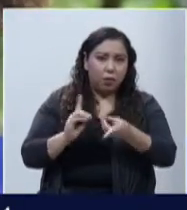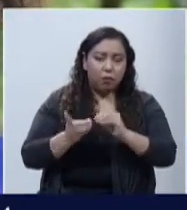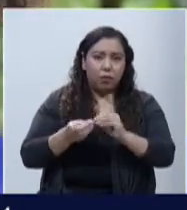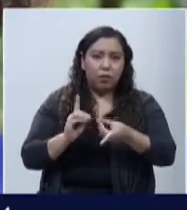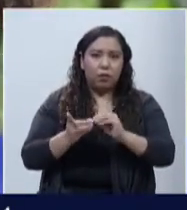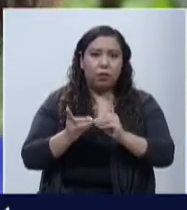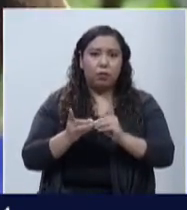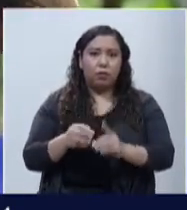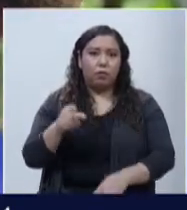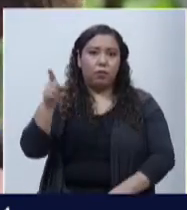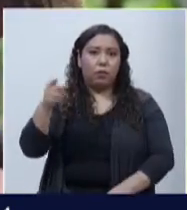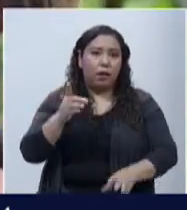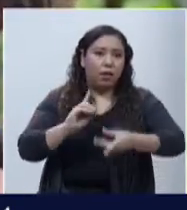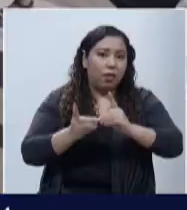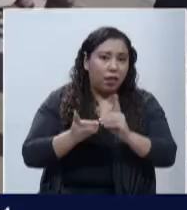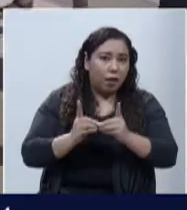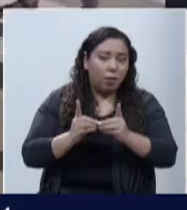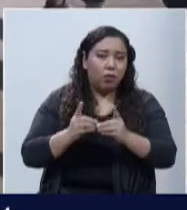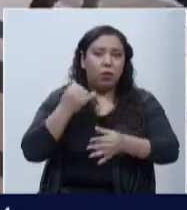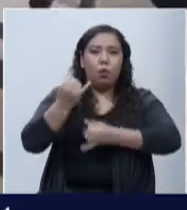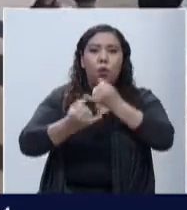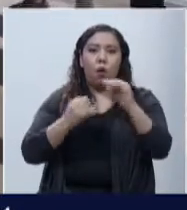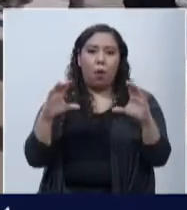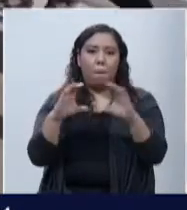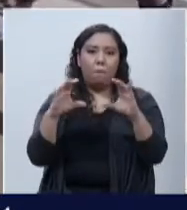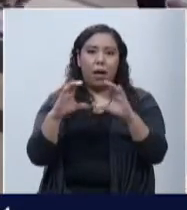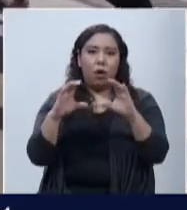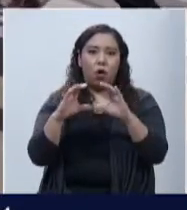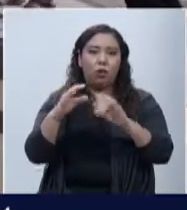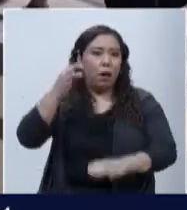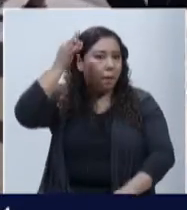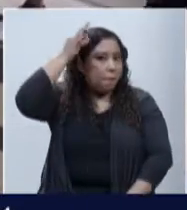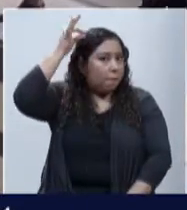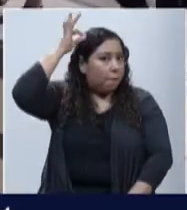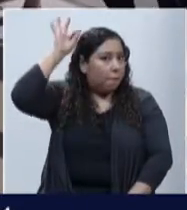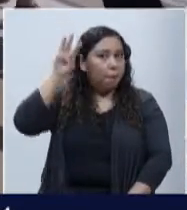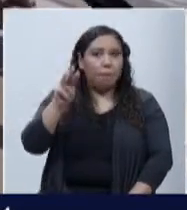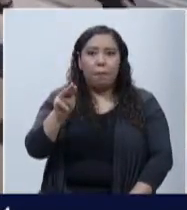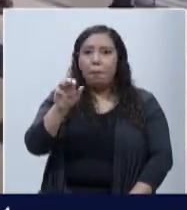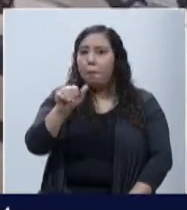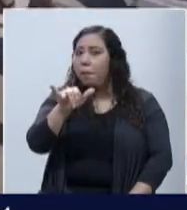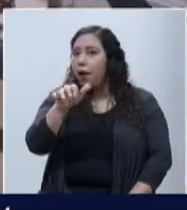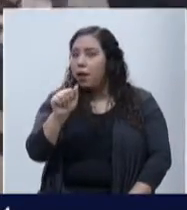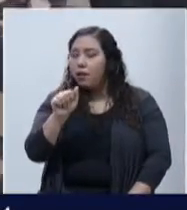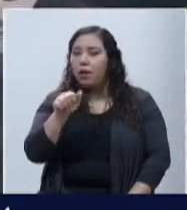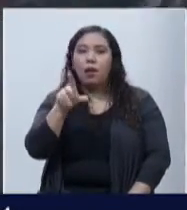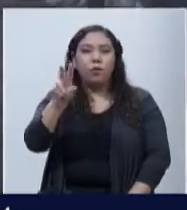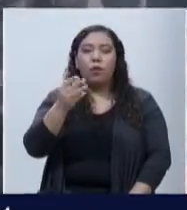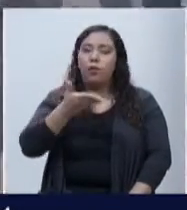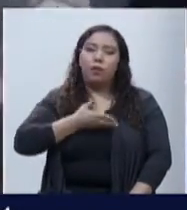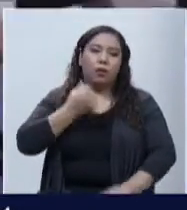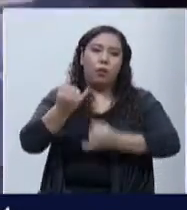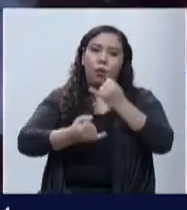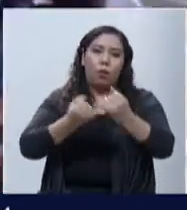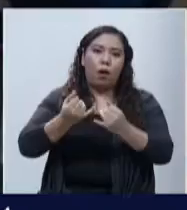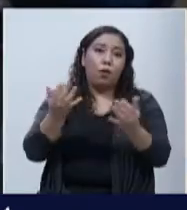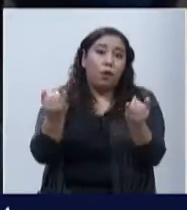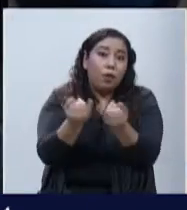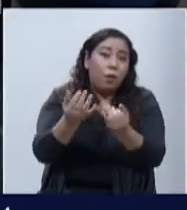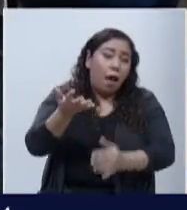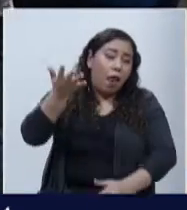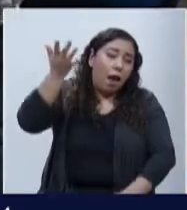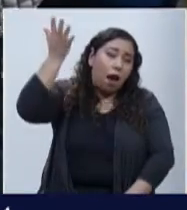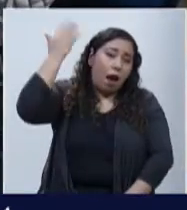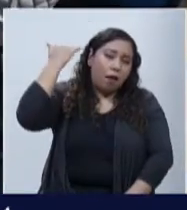caso el deporte ancestral juego el no contar con un campo de juego ceremonial sino conjuro del baloncesto